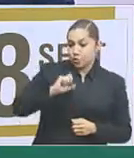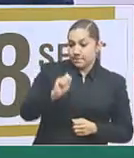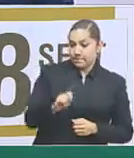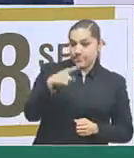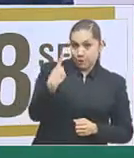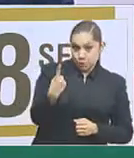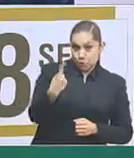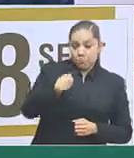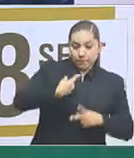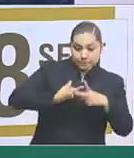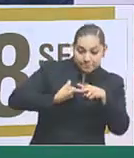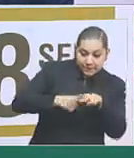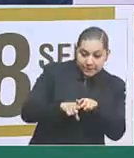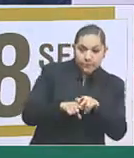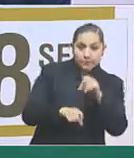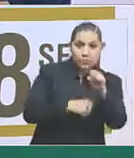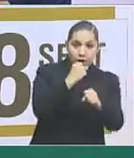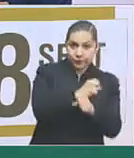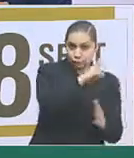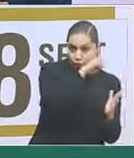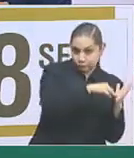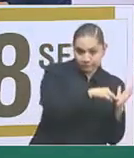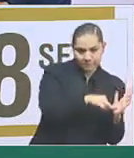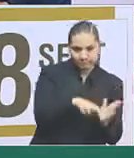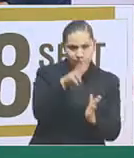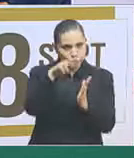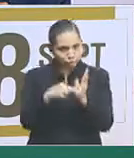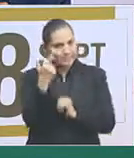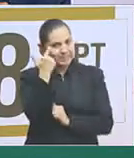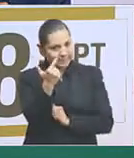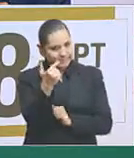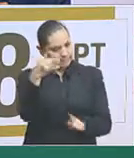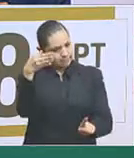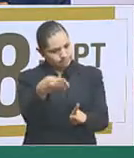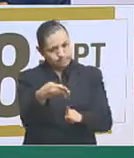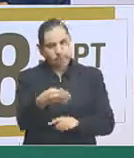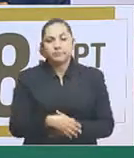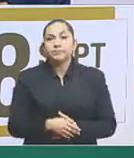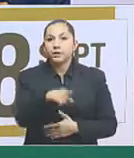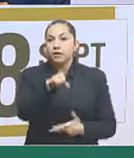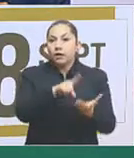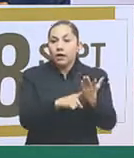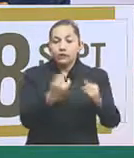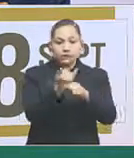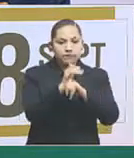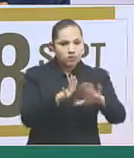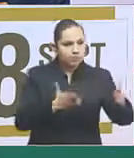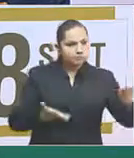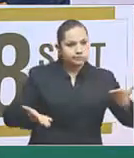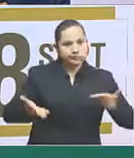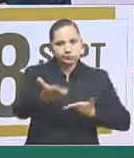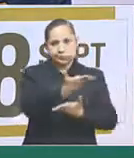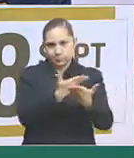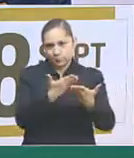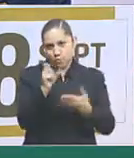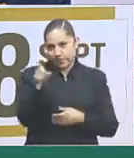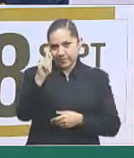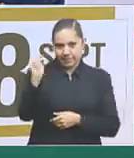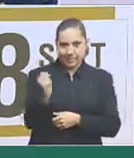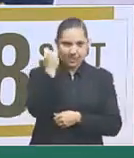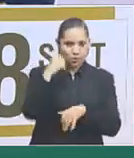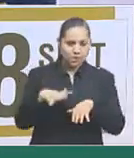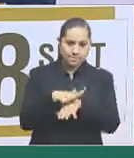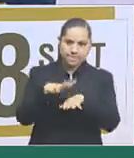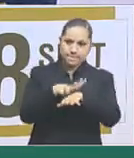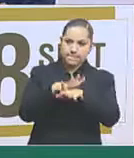2000 ante la ola de sobrecarga de la información inesperada a través de los avances tecnológicos vivimos entonces